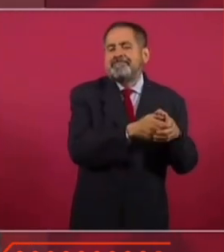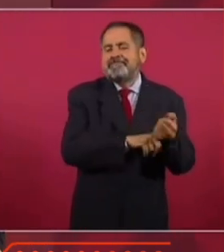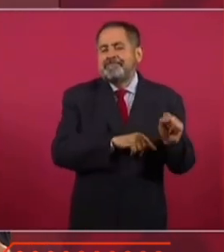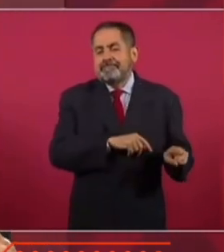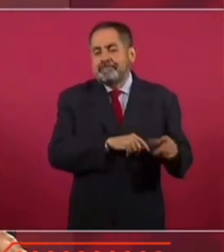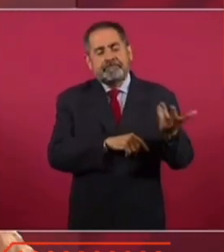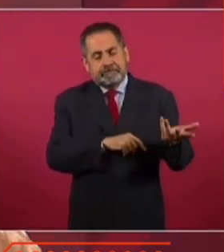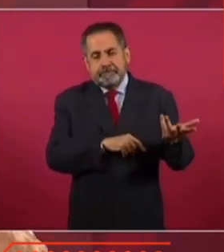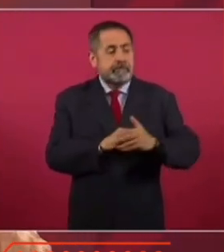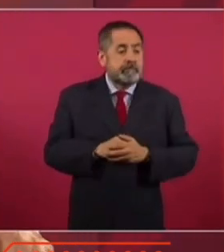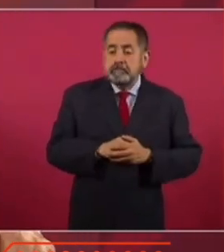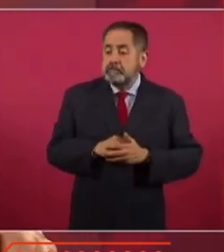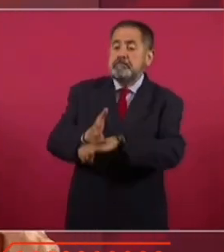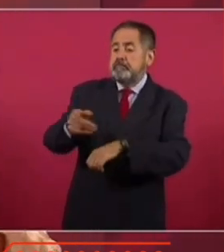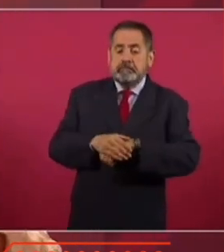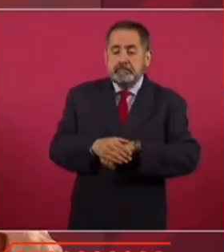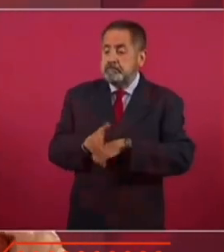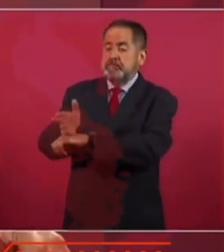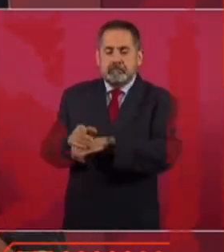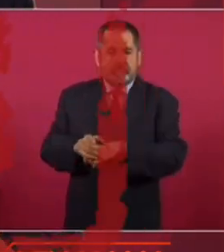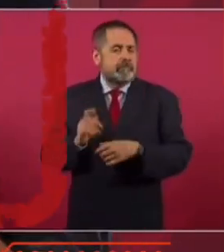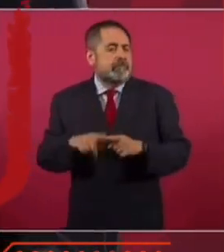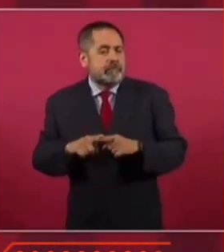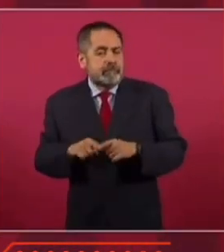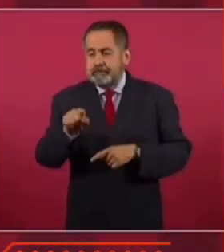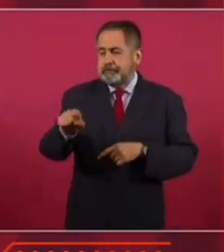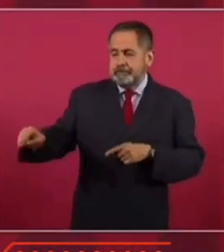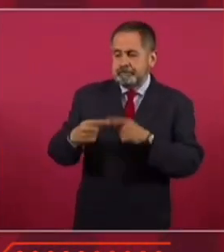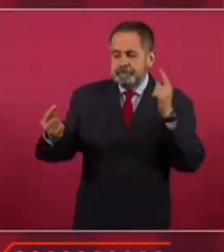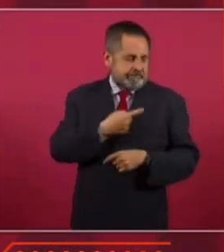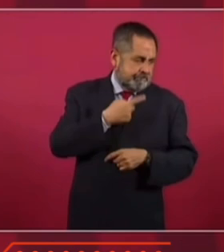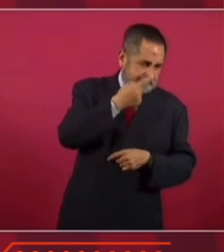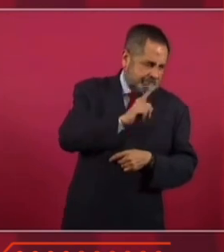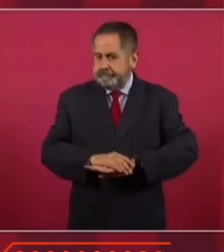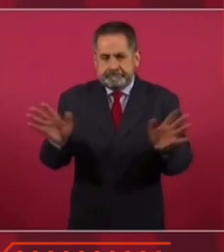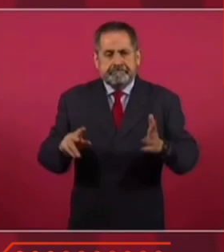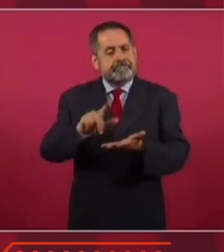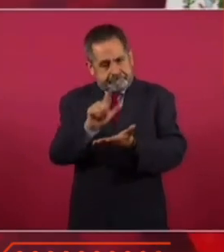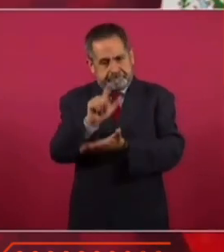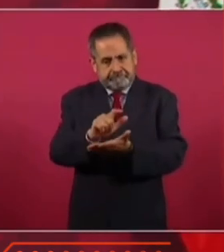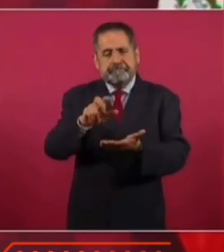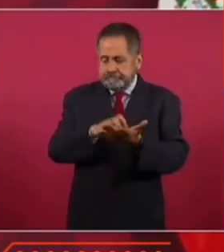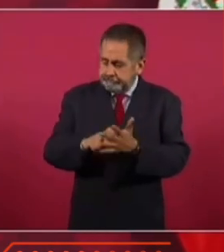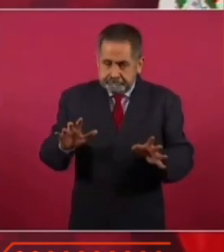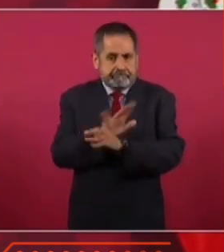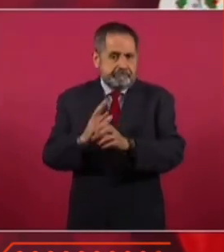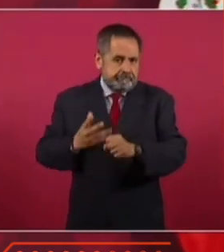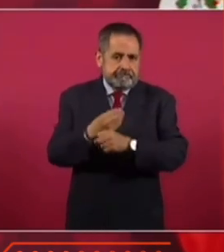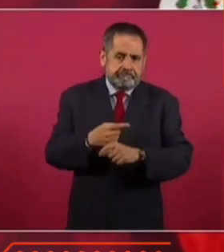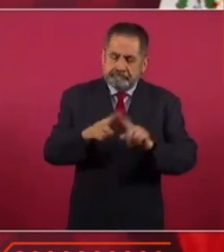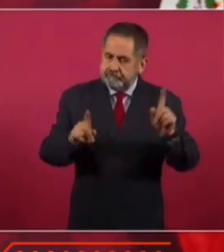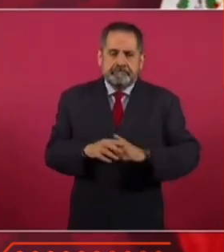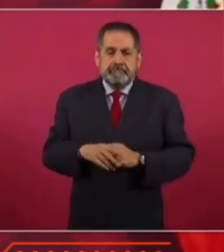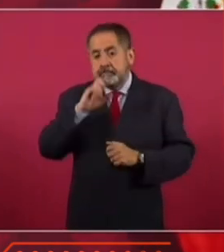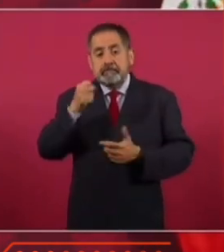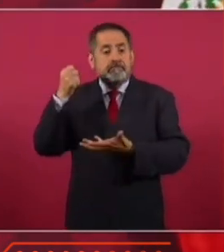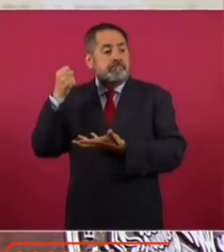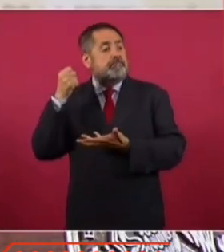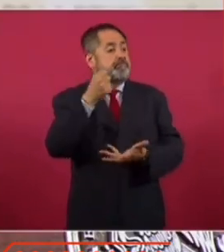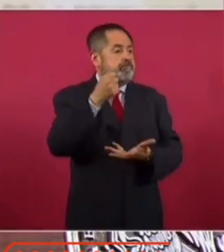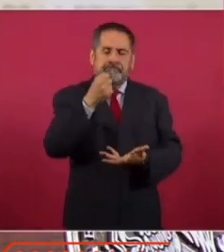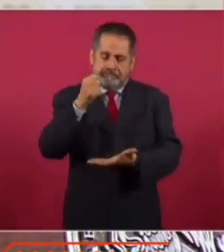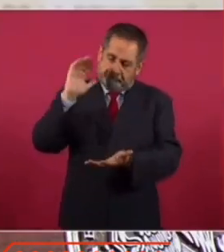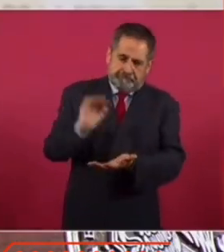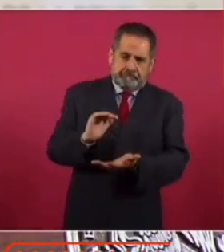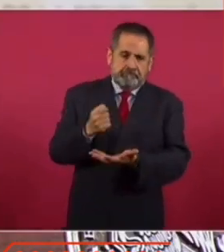solo sancionan a quienes no ven con buenos ojos. También implica reducir el presupuesto